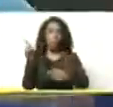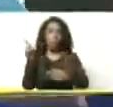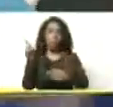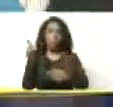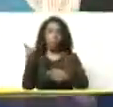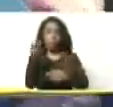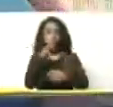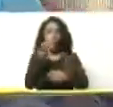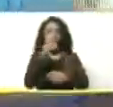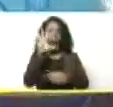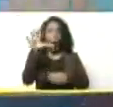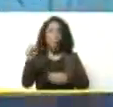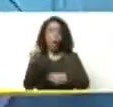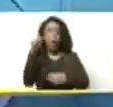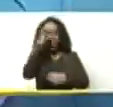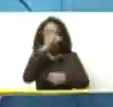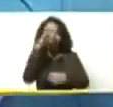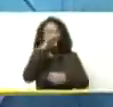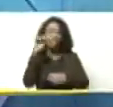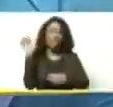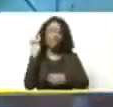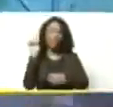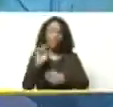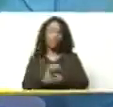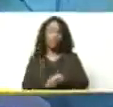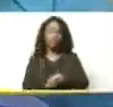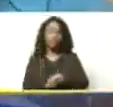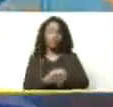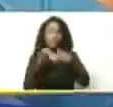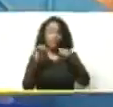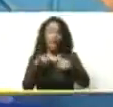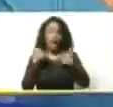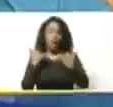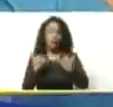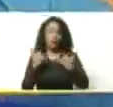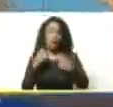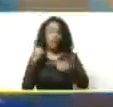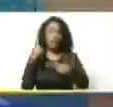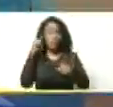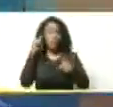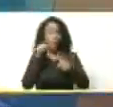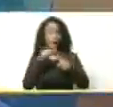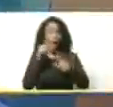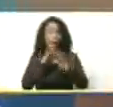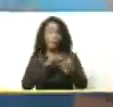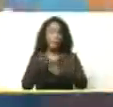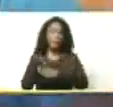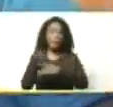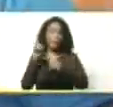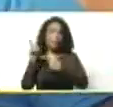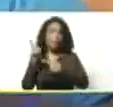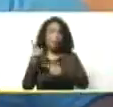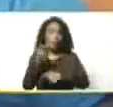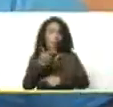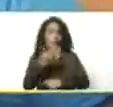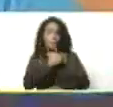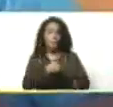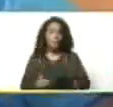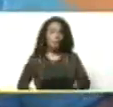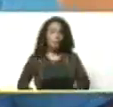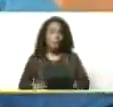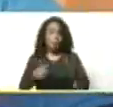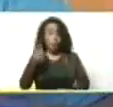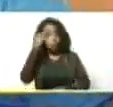bus compran el porcino venezolano y ahorita nos estamos en ese reto aparte usted sea un presidente un pueblo